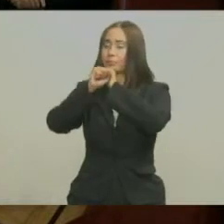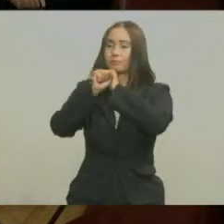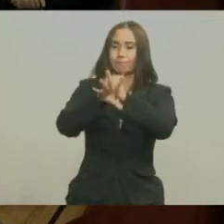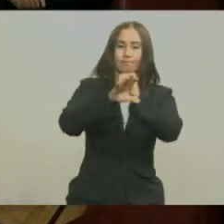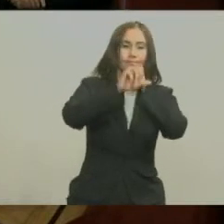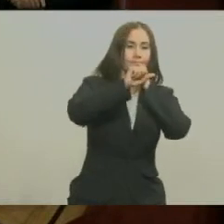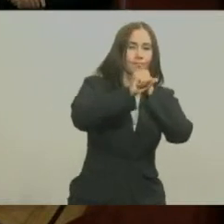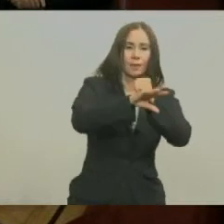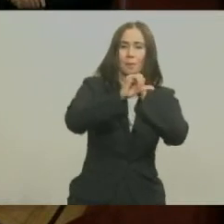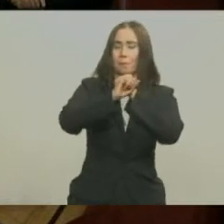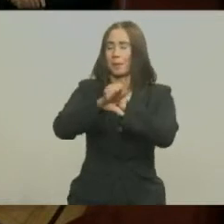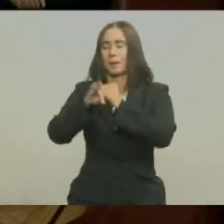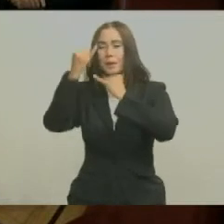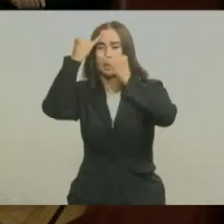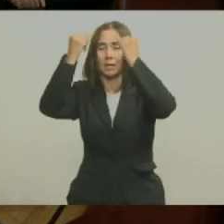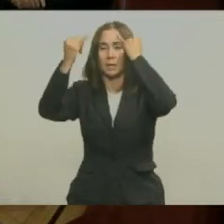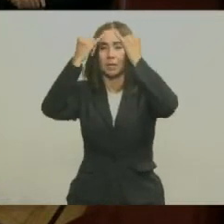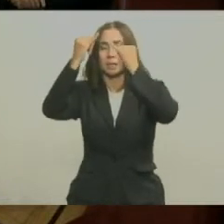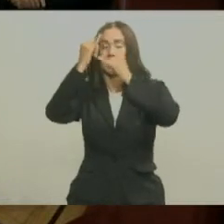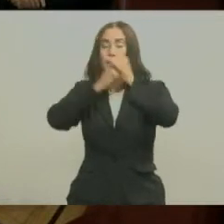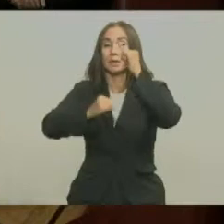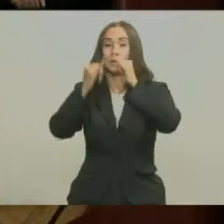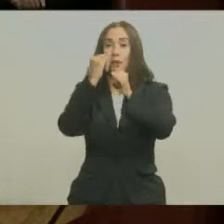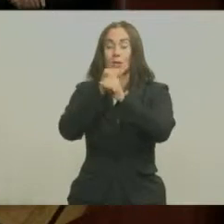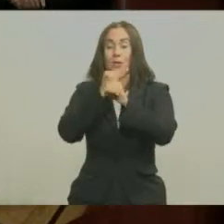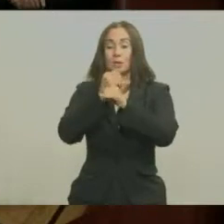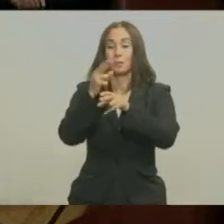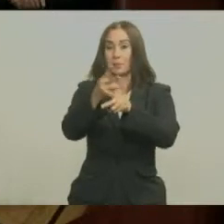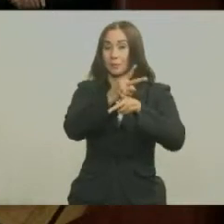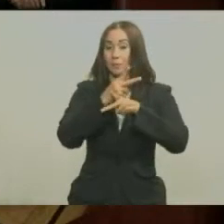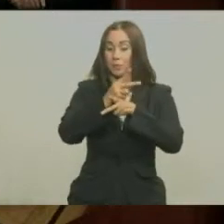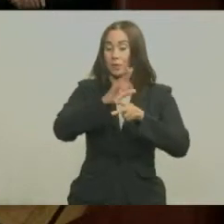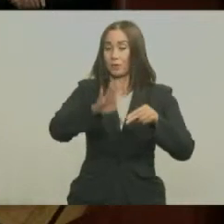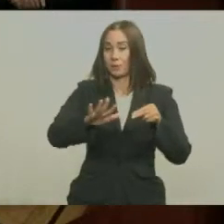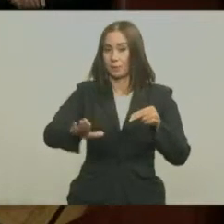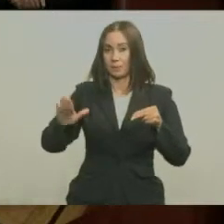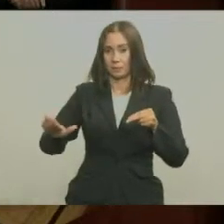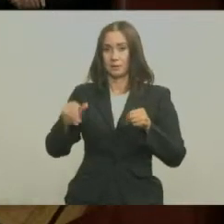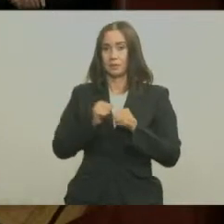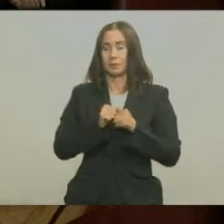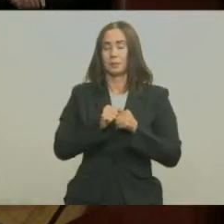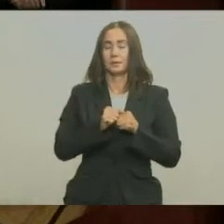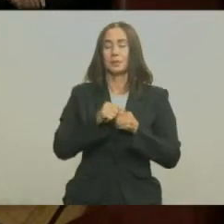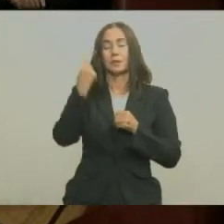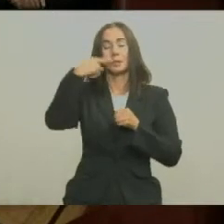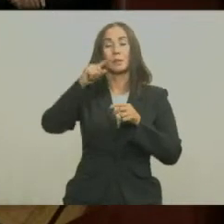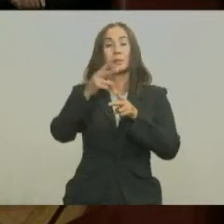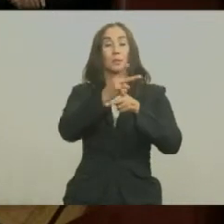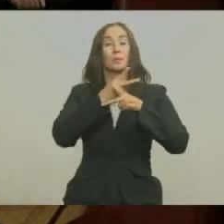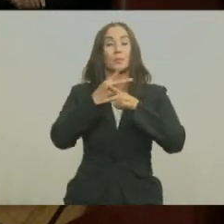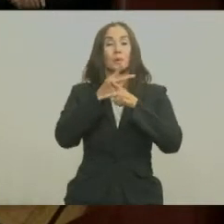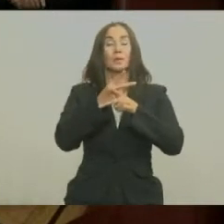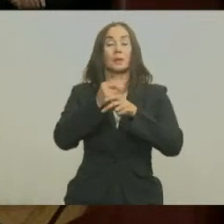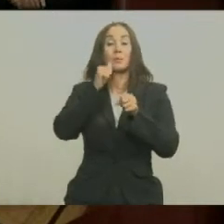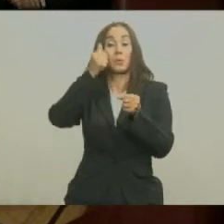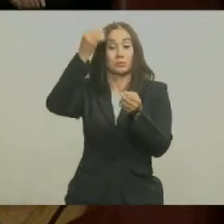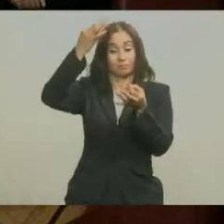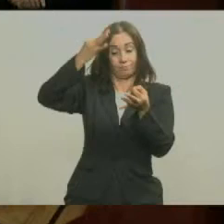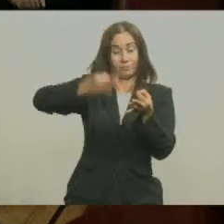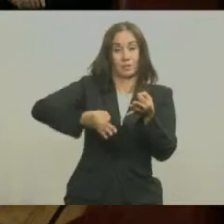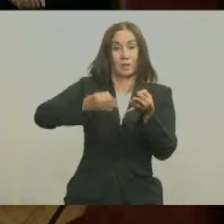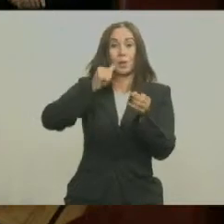e iniciativa internacional que promueve el bienestar supremo de la niñez y velaremos por el pleno cumplimiento